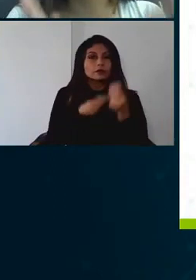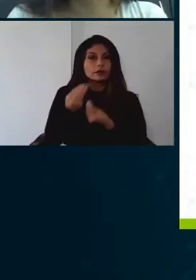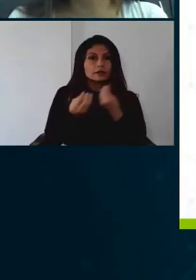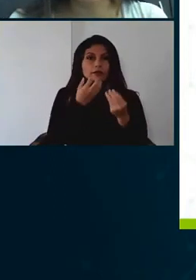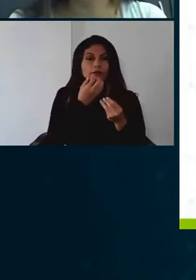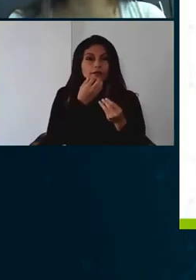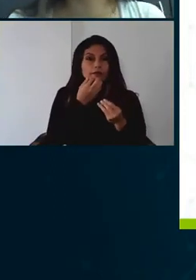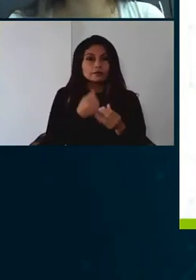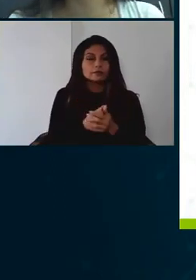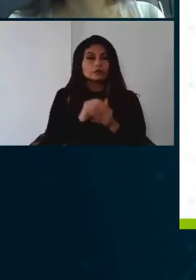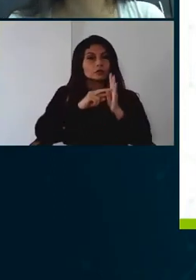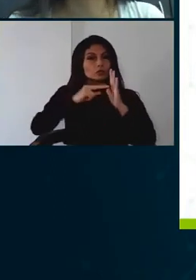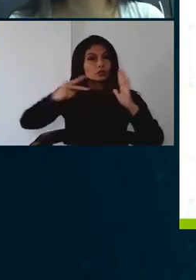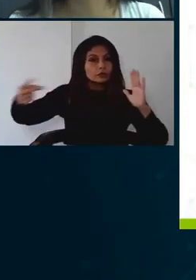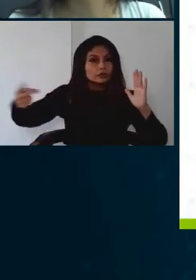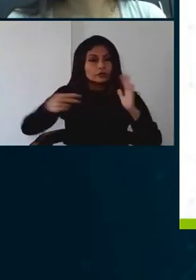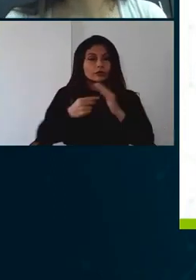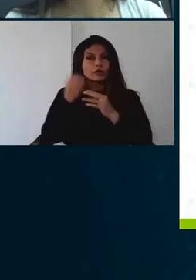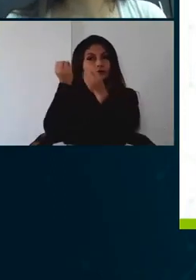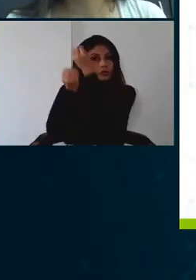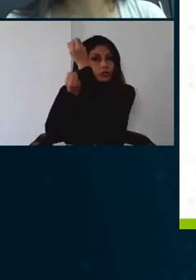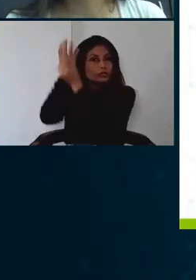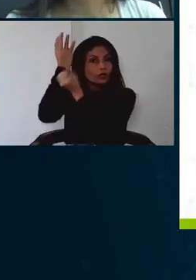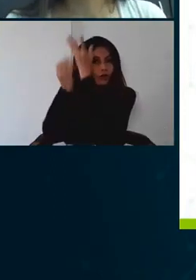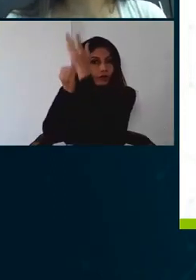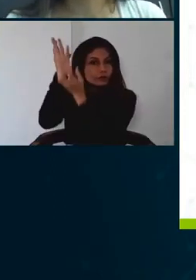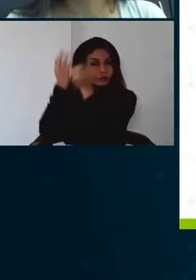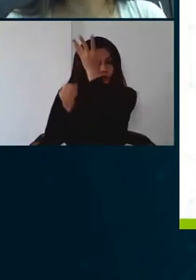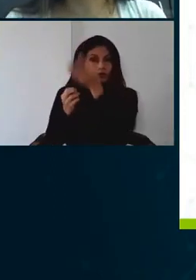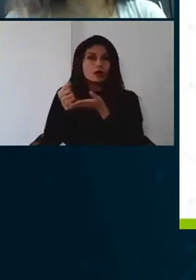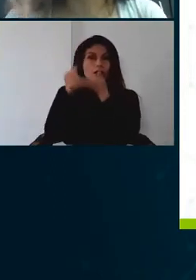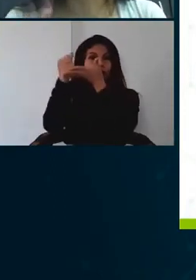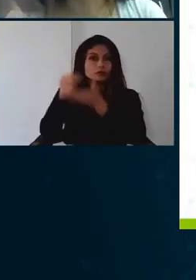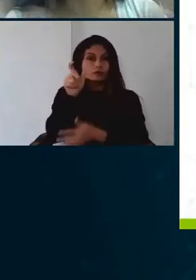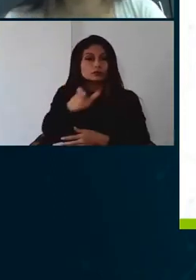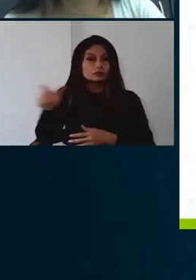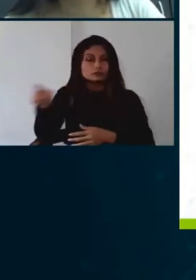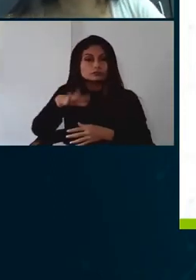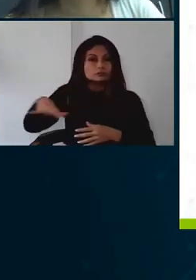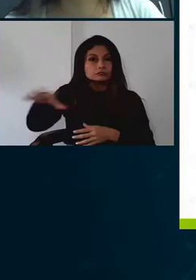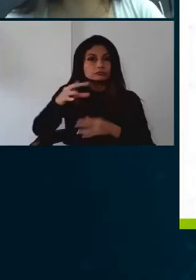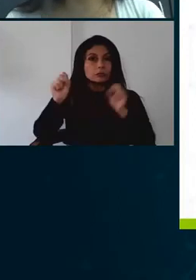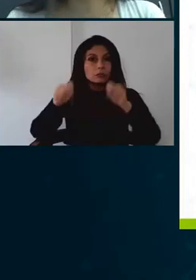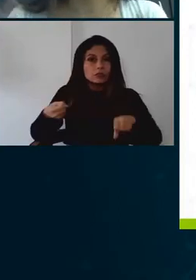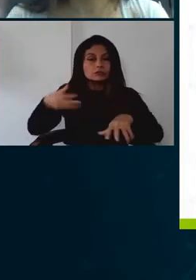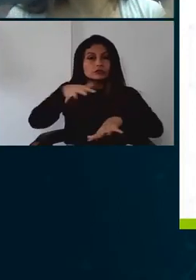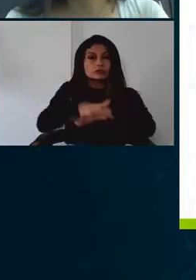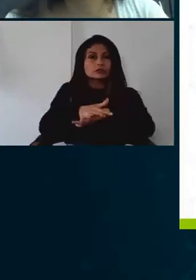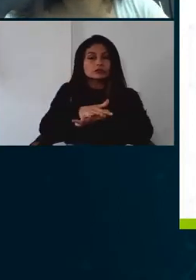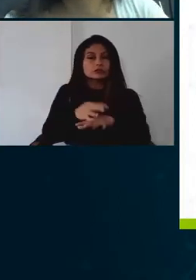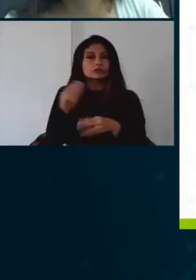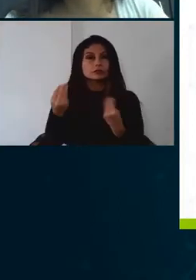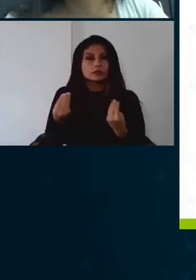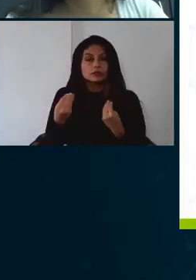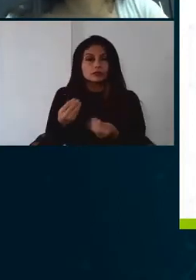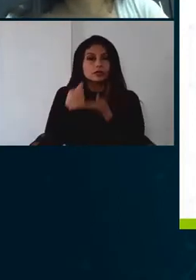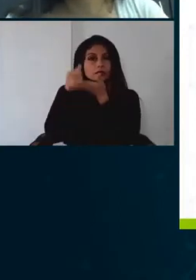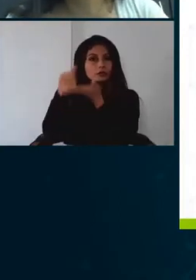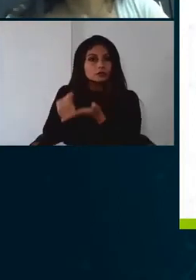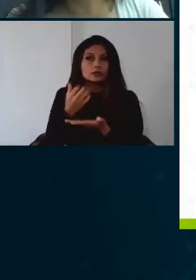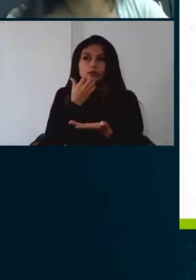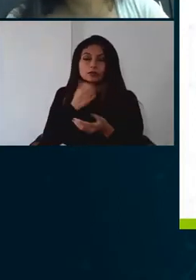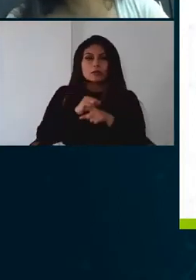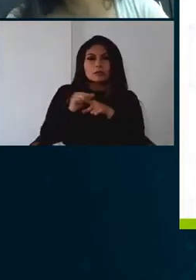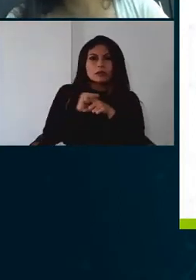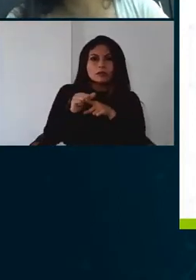de tecnologías, de la innovación, vamos y lo logramos integrar a prácticas que no están